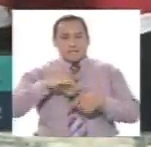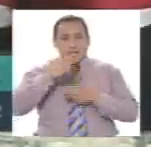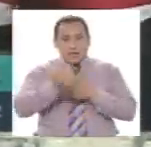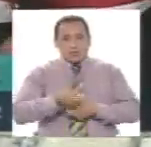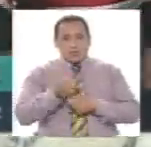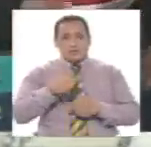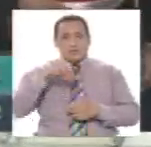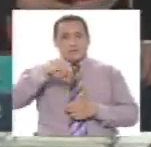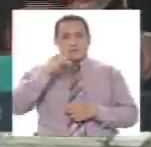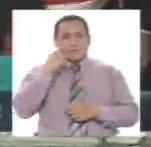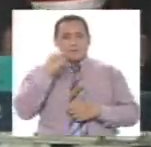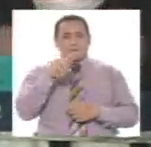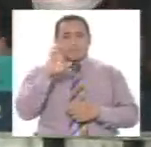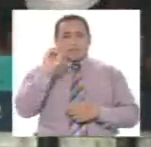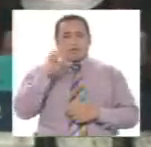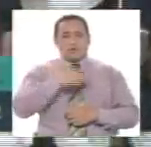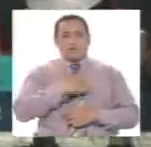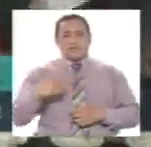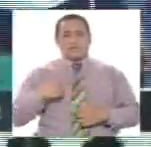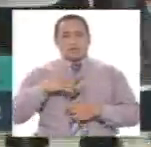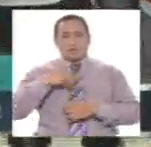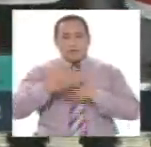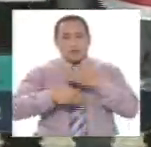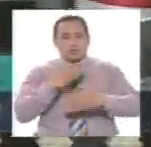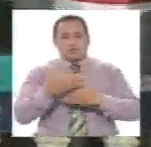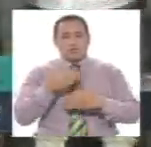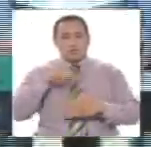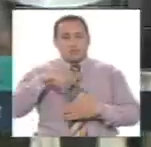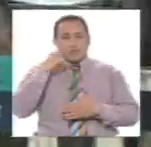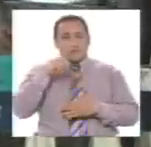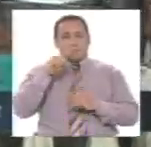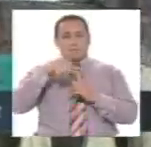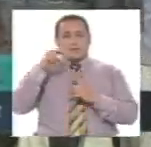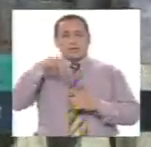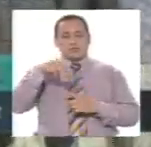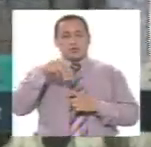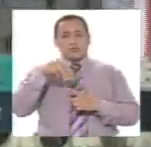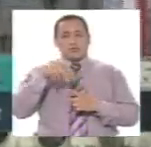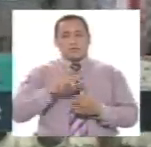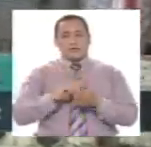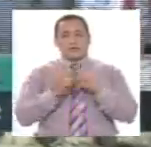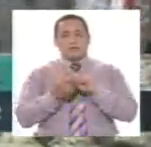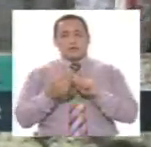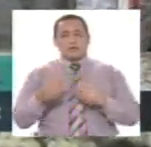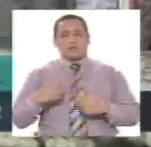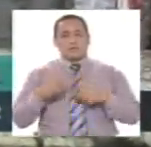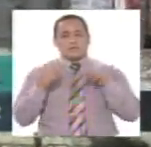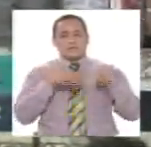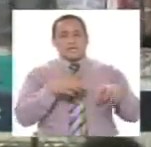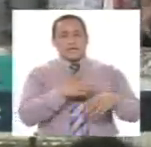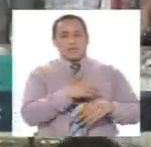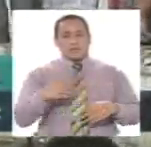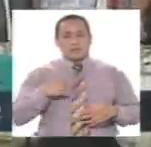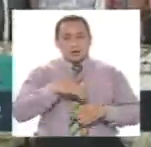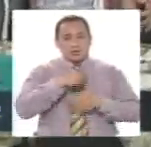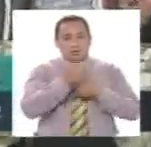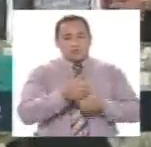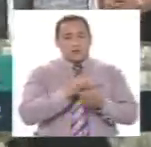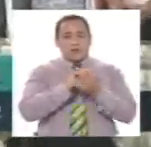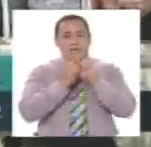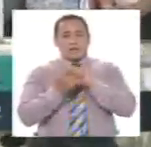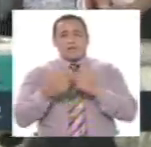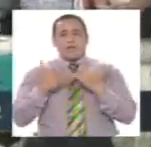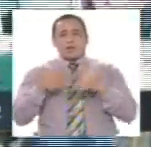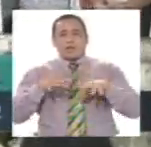Piero Gessi Solís en el Ministerio de la Producción, Milton Bonges deja el Ministerio de Agricultura